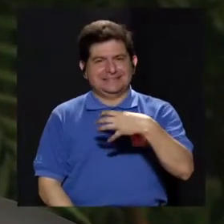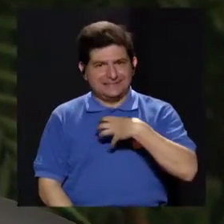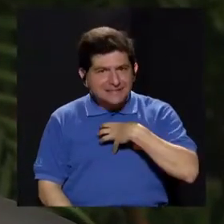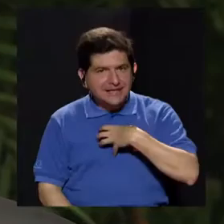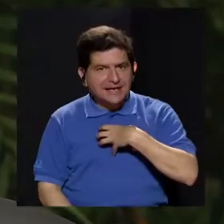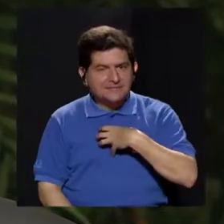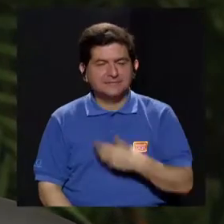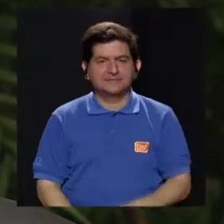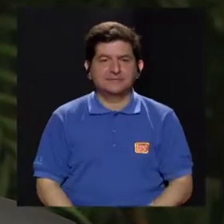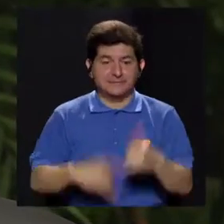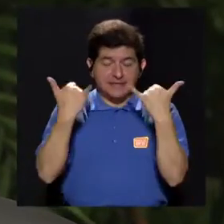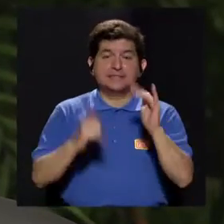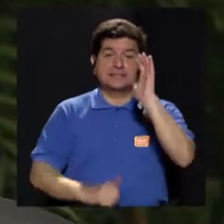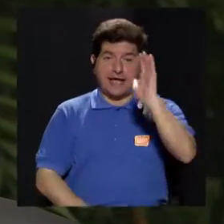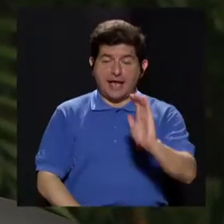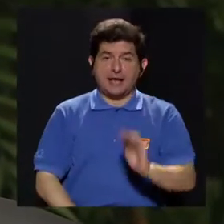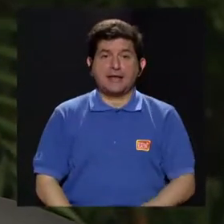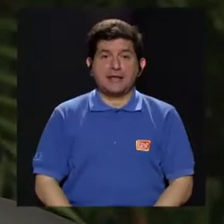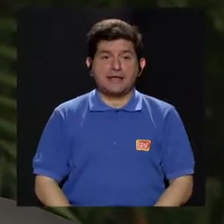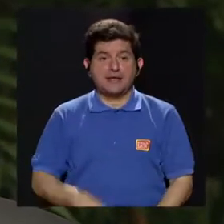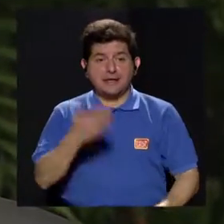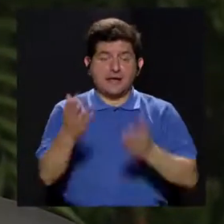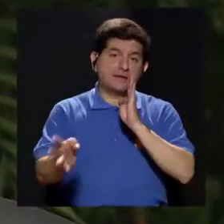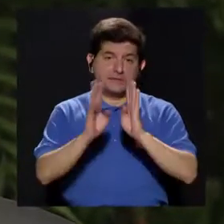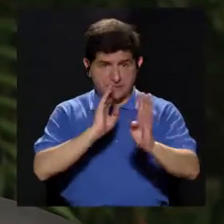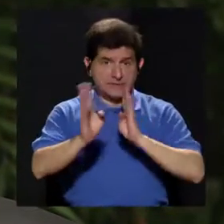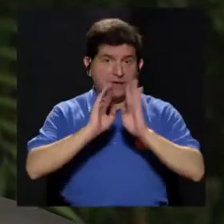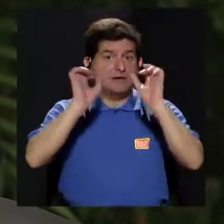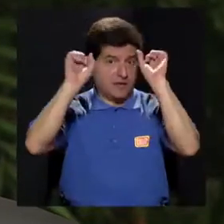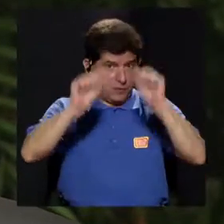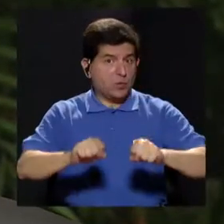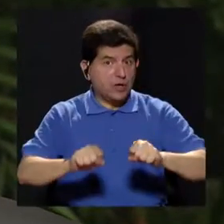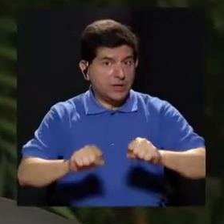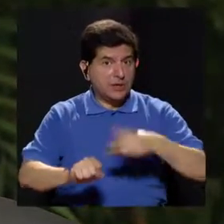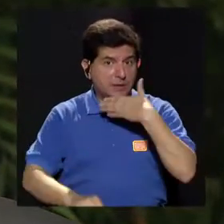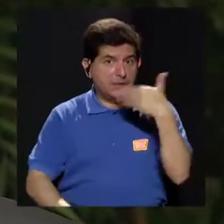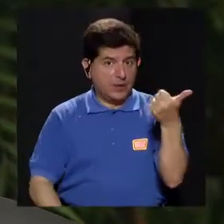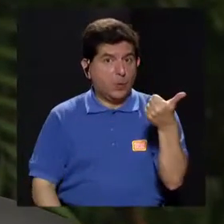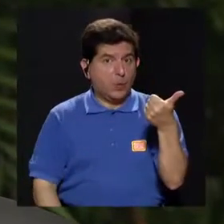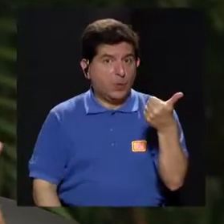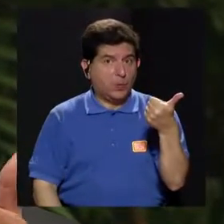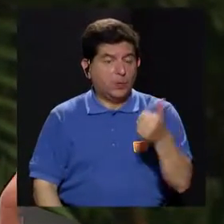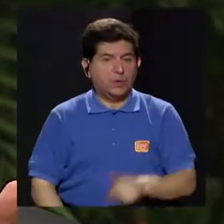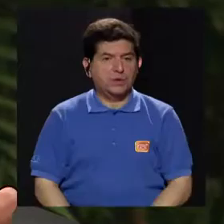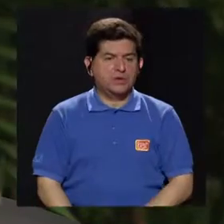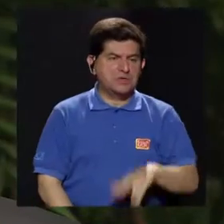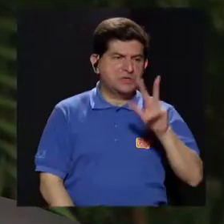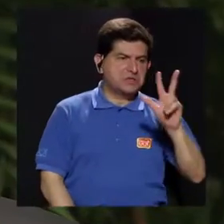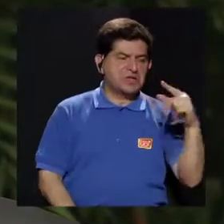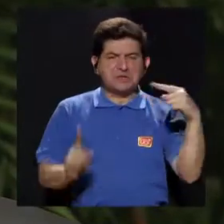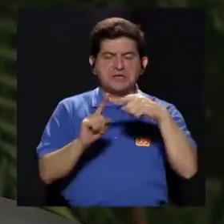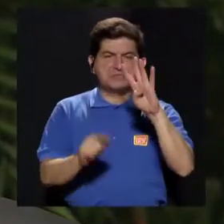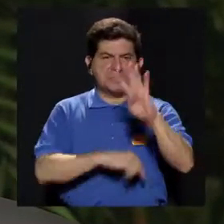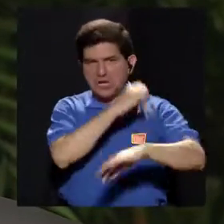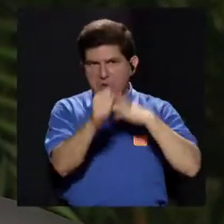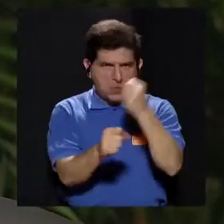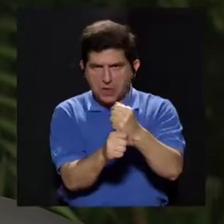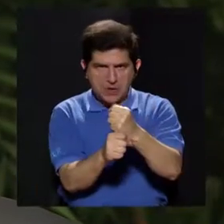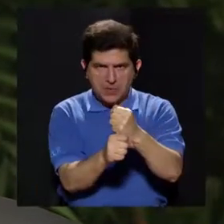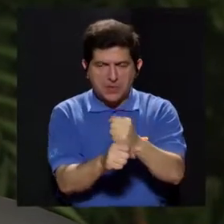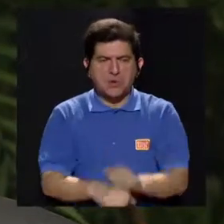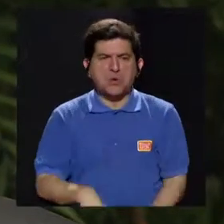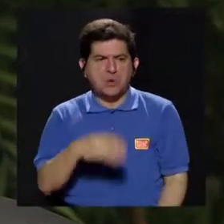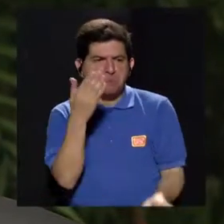quejas... cuando ya el niño puede verbalizar mejor, que es entre los 3 y 4